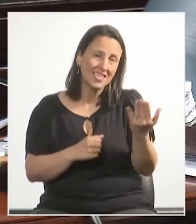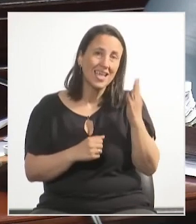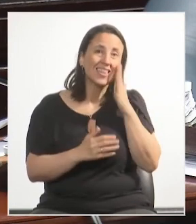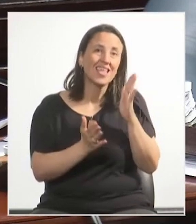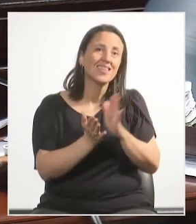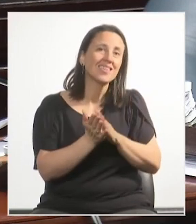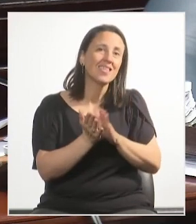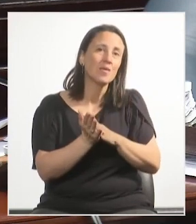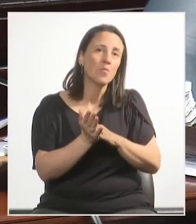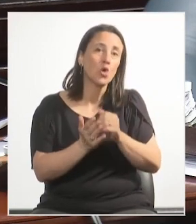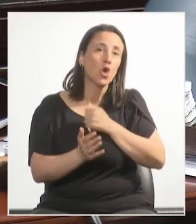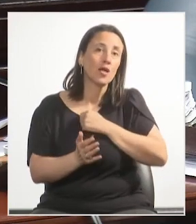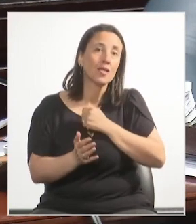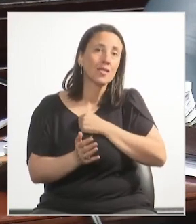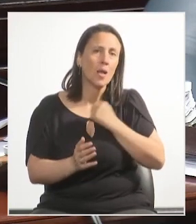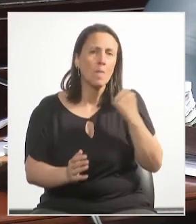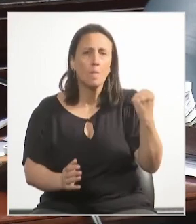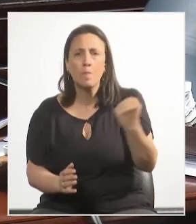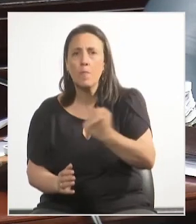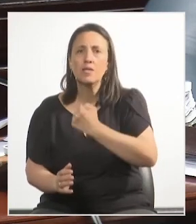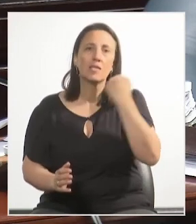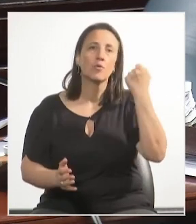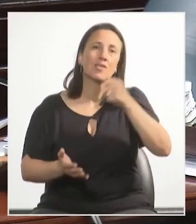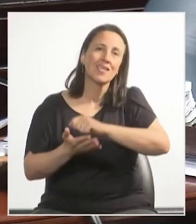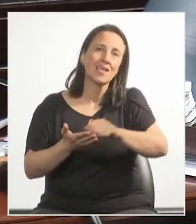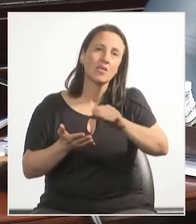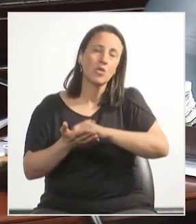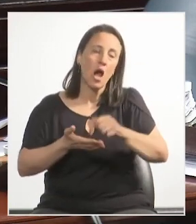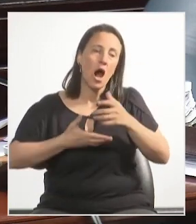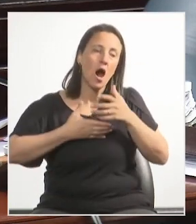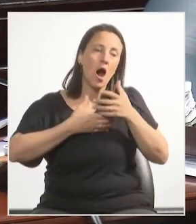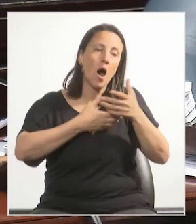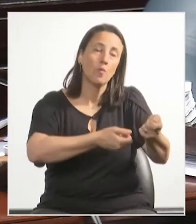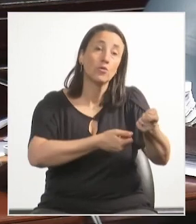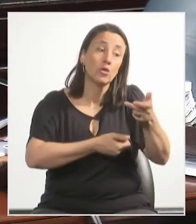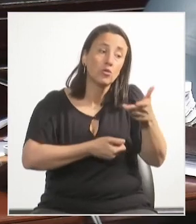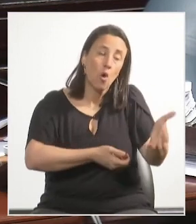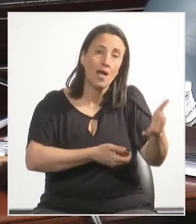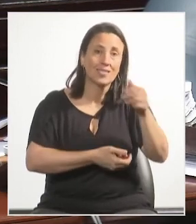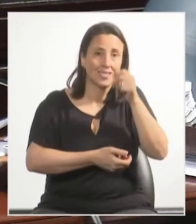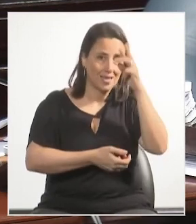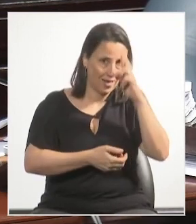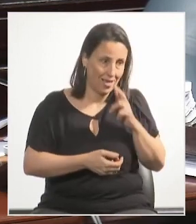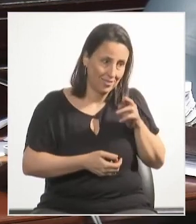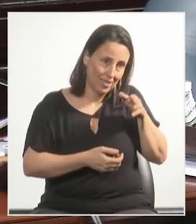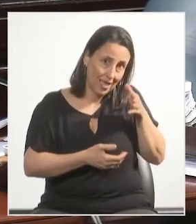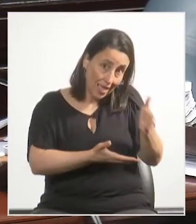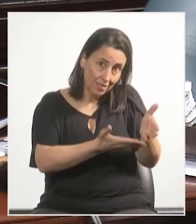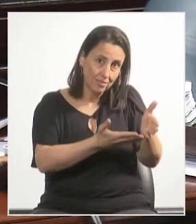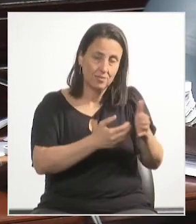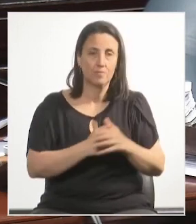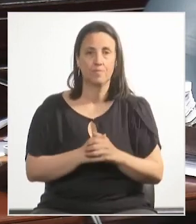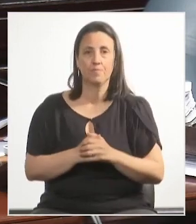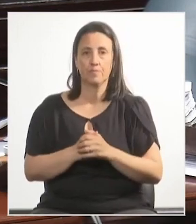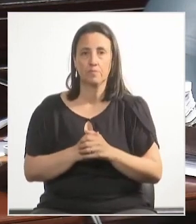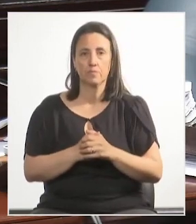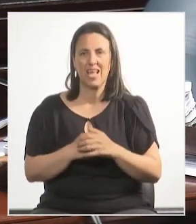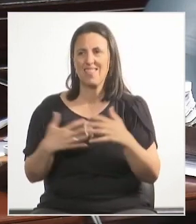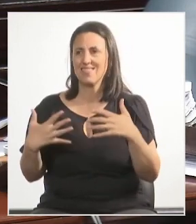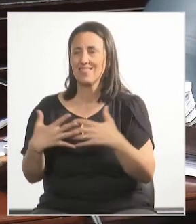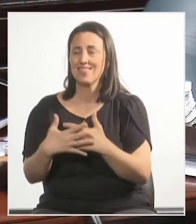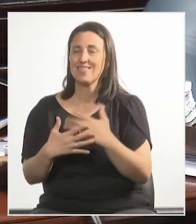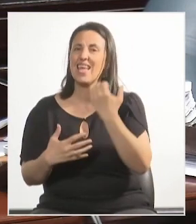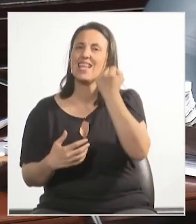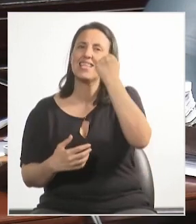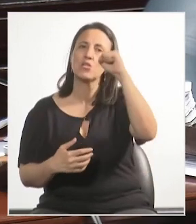testimonio cristiano más enérgico que se haya escrito a favor de la raza primogénita. Si su delito, dice el